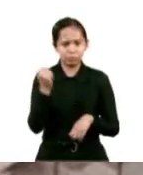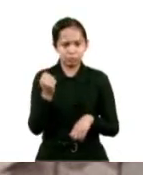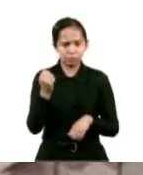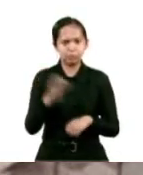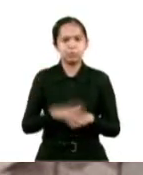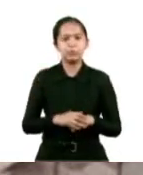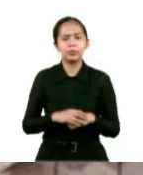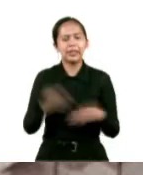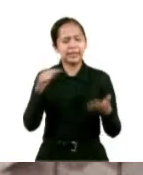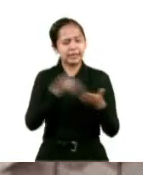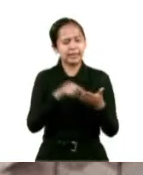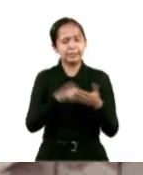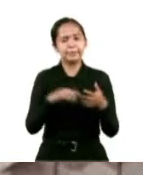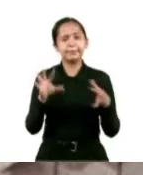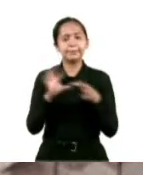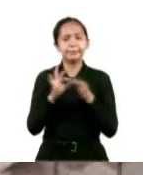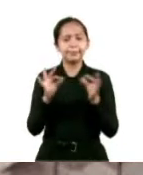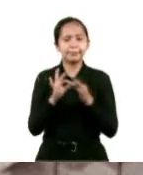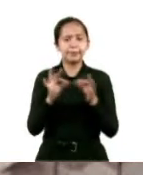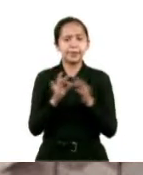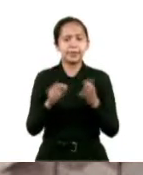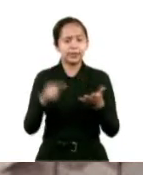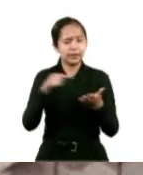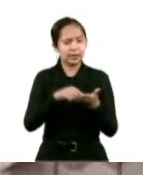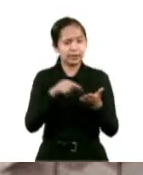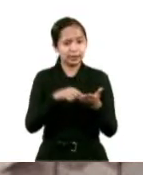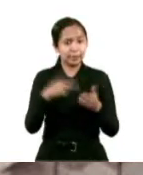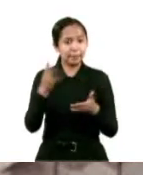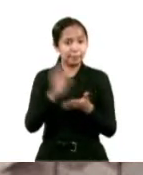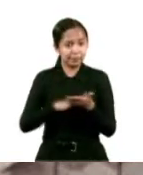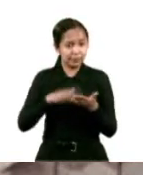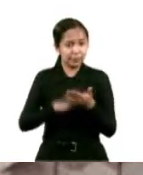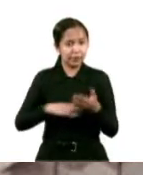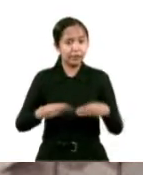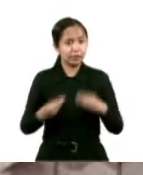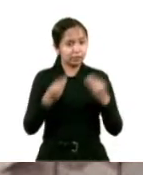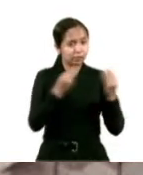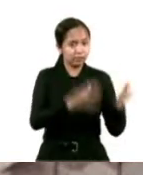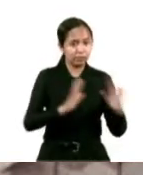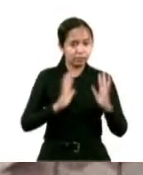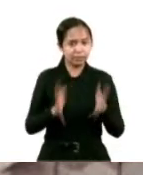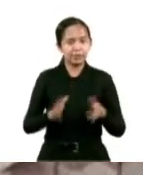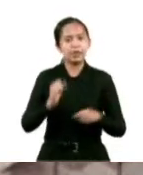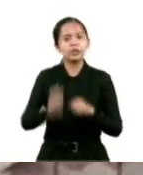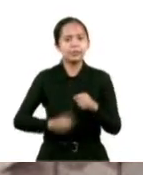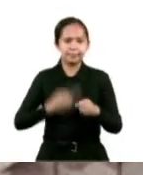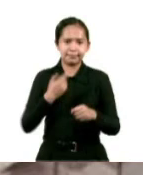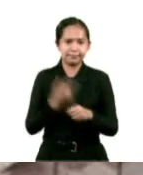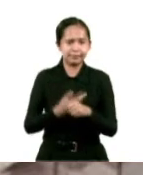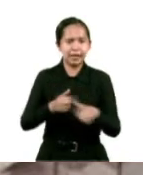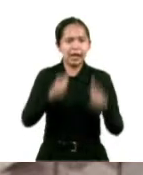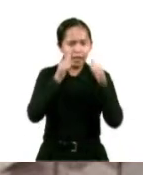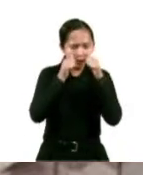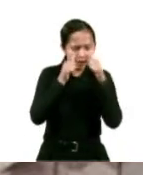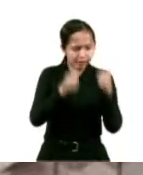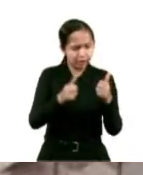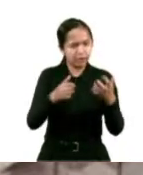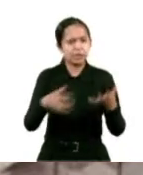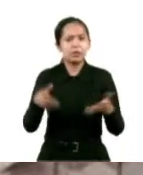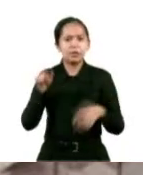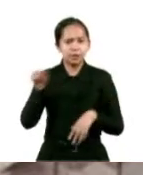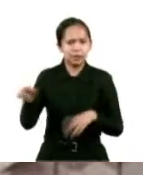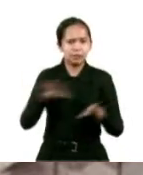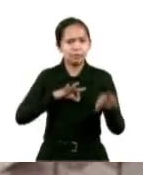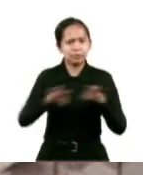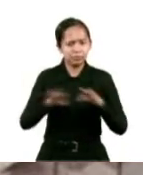novena, establece que una vez entregado el documento, la Secretaría podrá verificar la calidad del